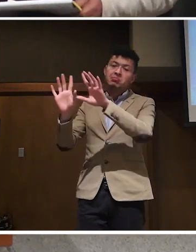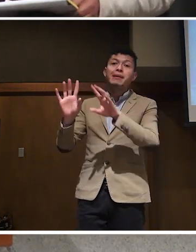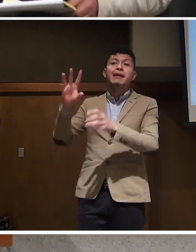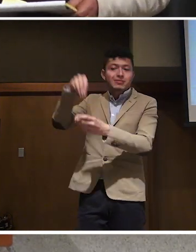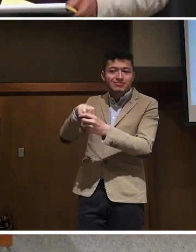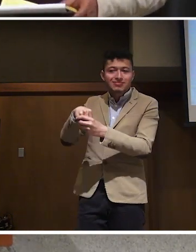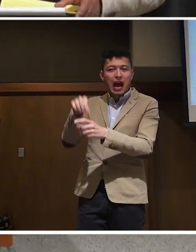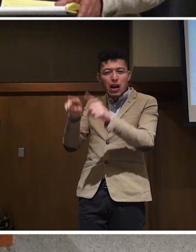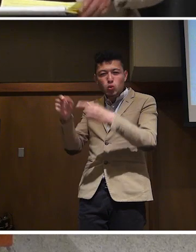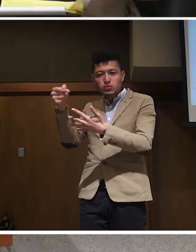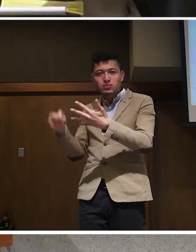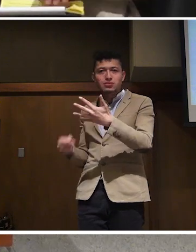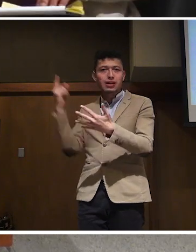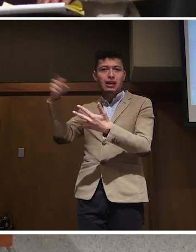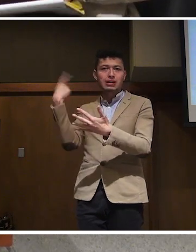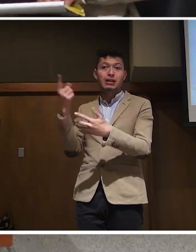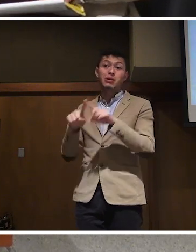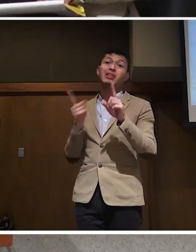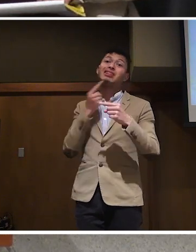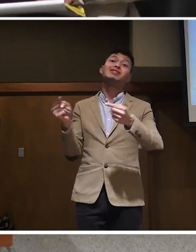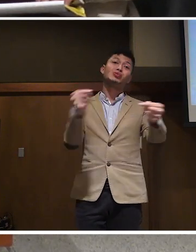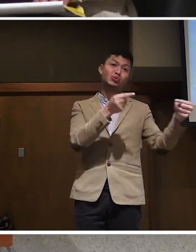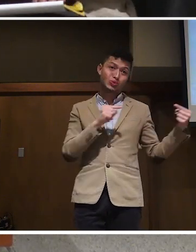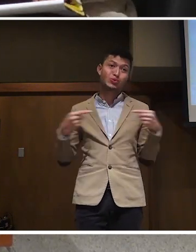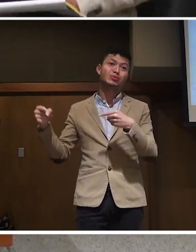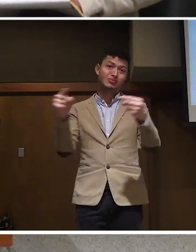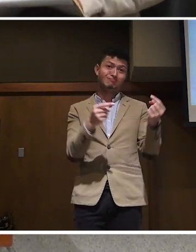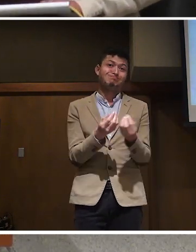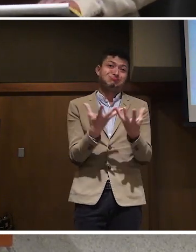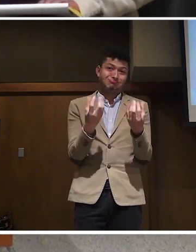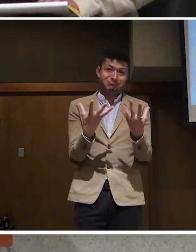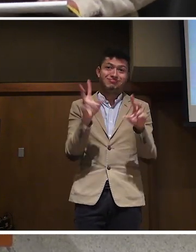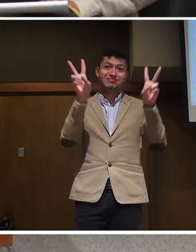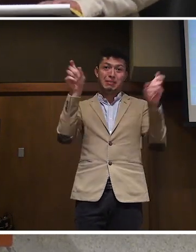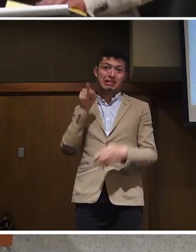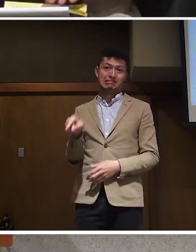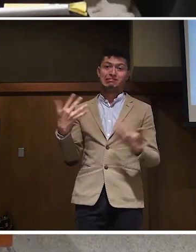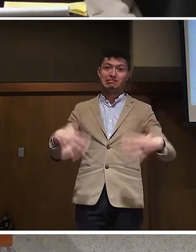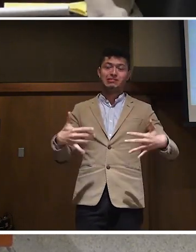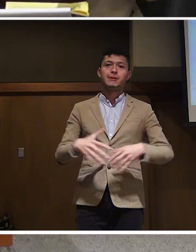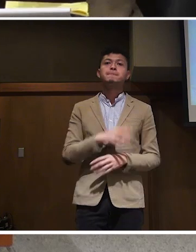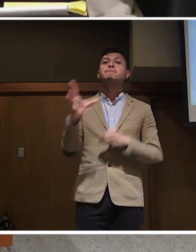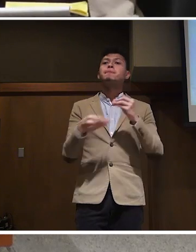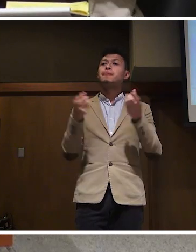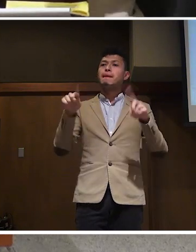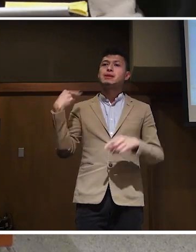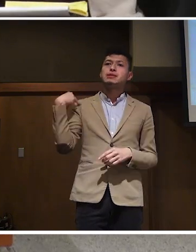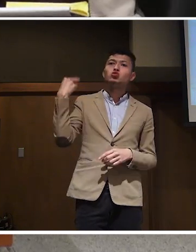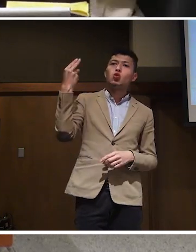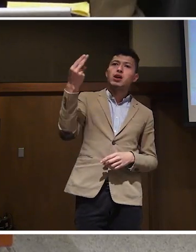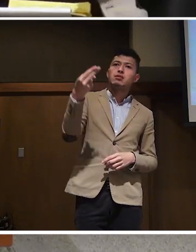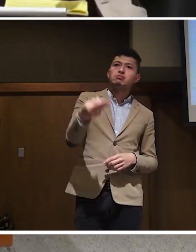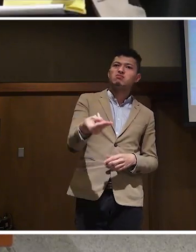encerraría muchísima discusión. Otro elemento sería una historia común. con sus mitos, sus